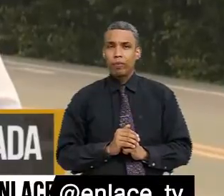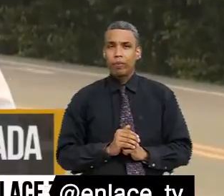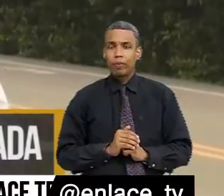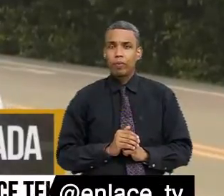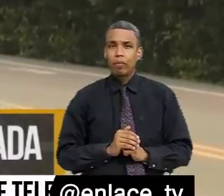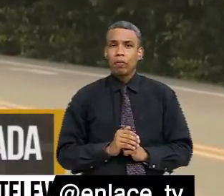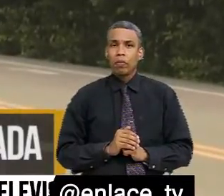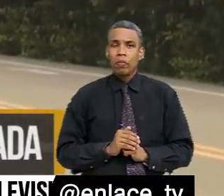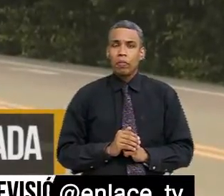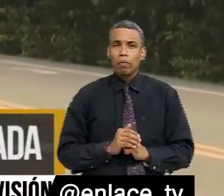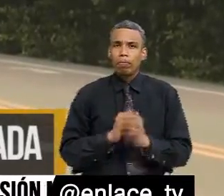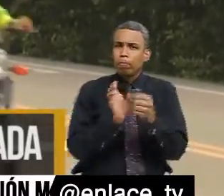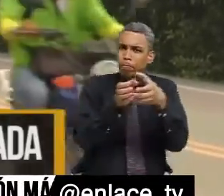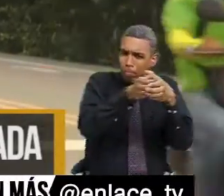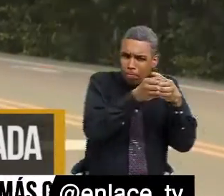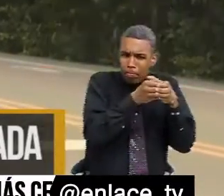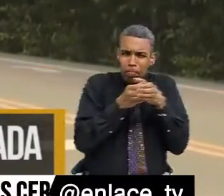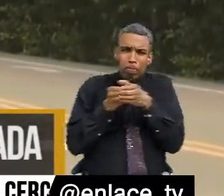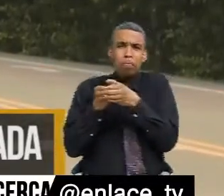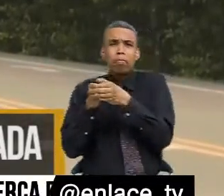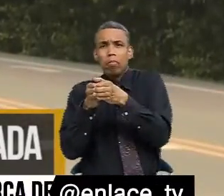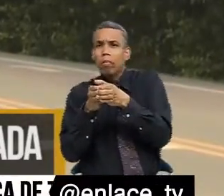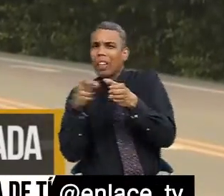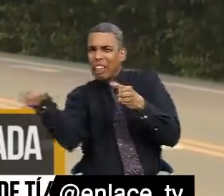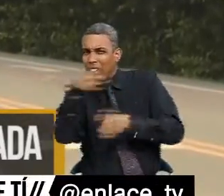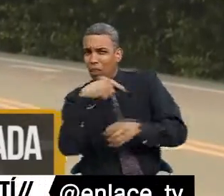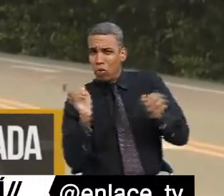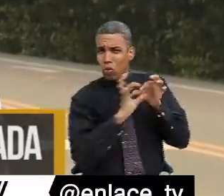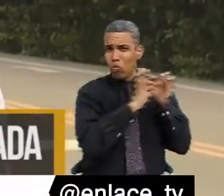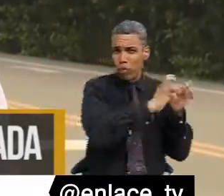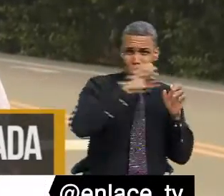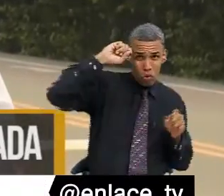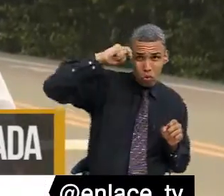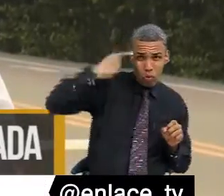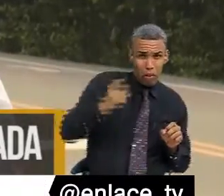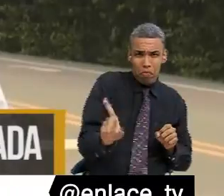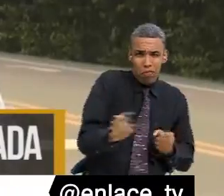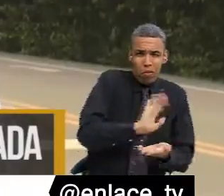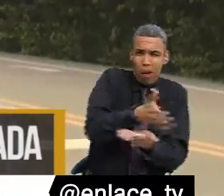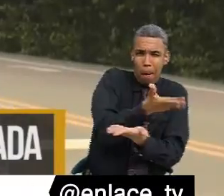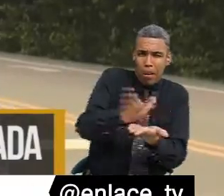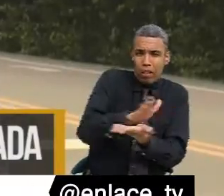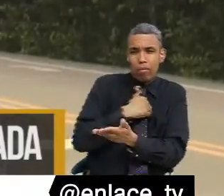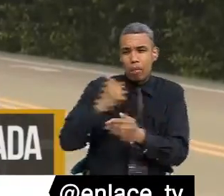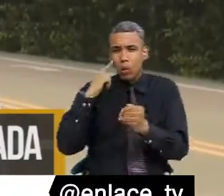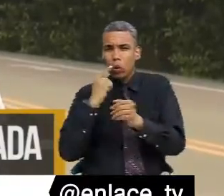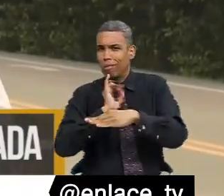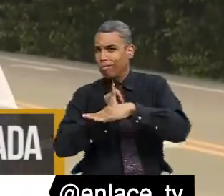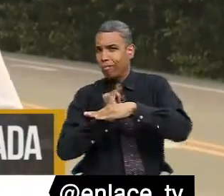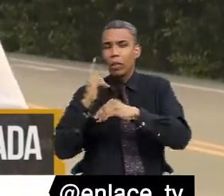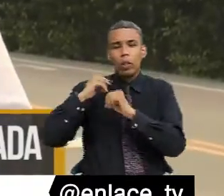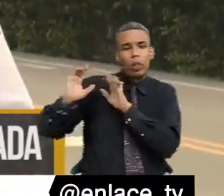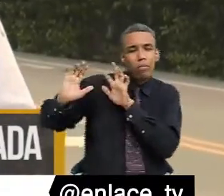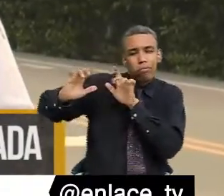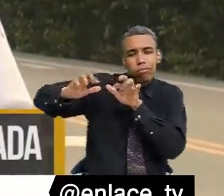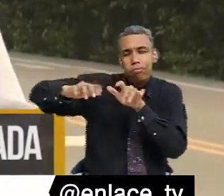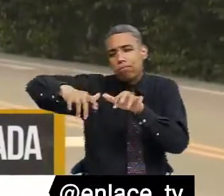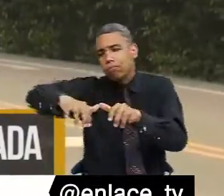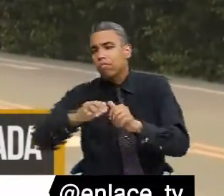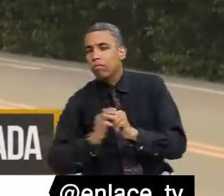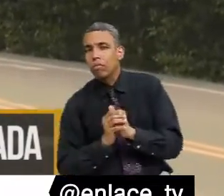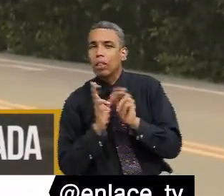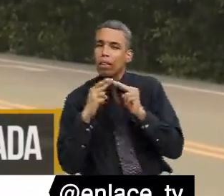hacen presencia en esta socialización, ellos también participaron de una primera reunión que se dio precisamente en la Lizama y